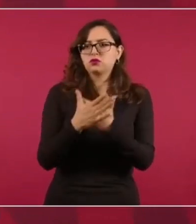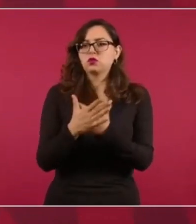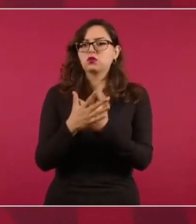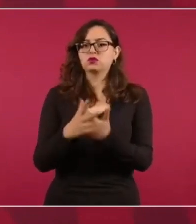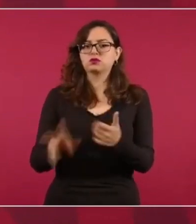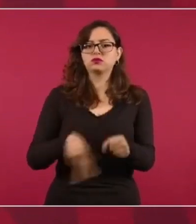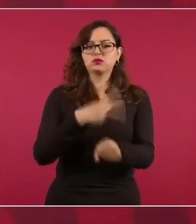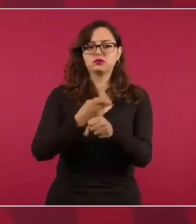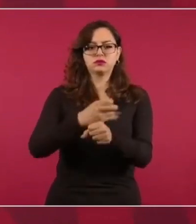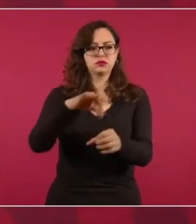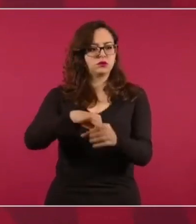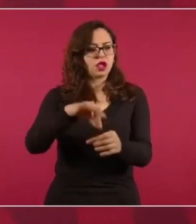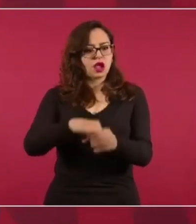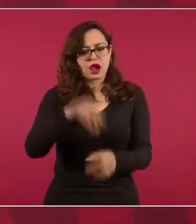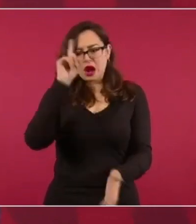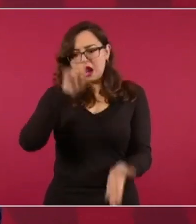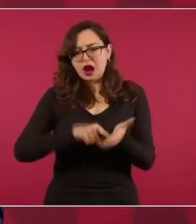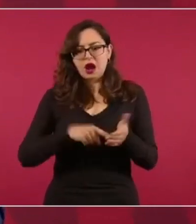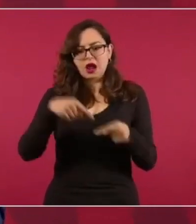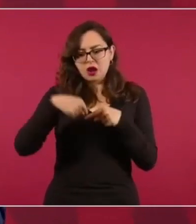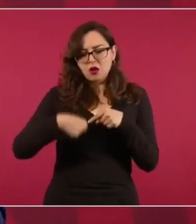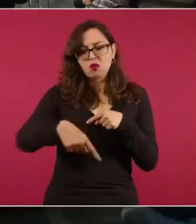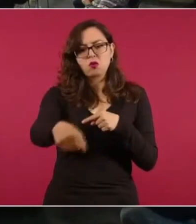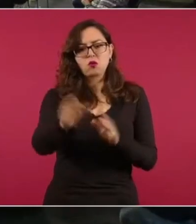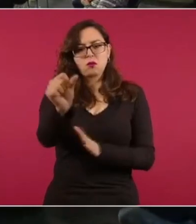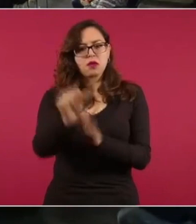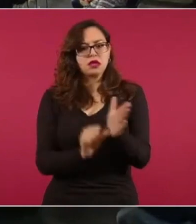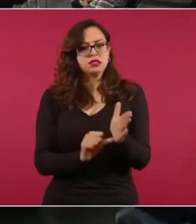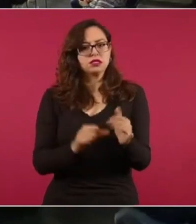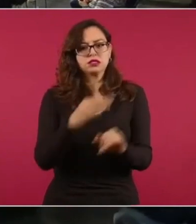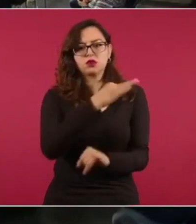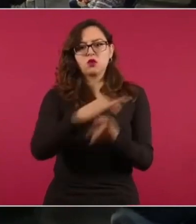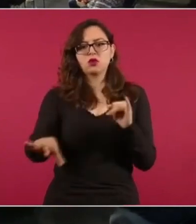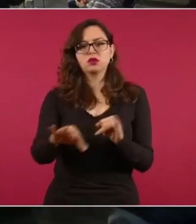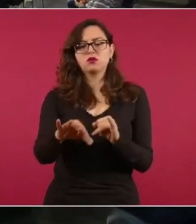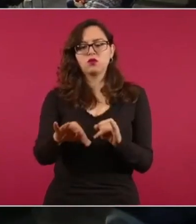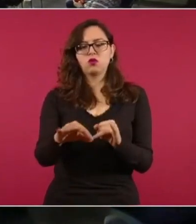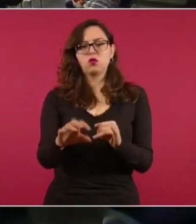va a celebrar a finales de este mes.